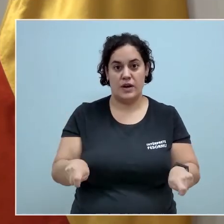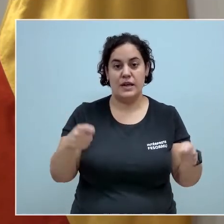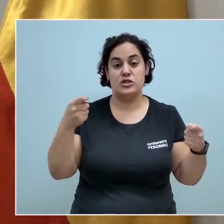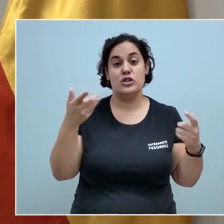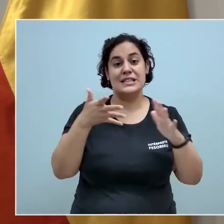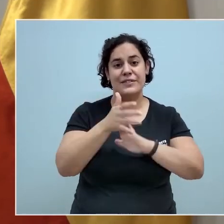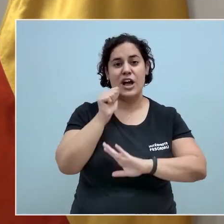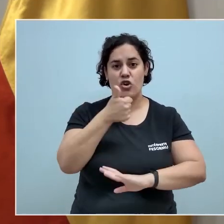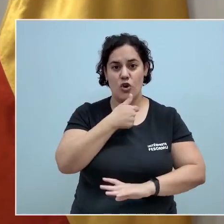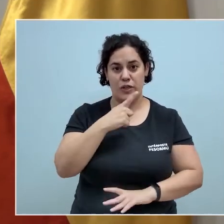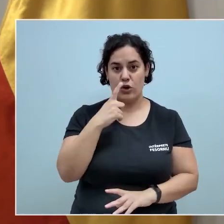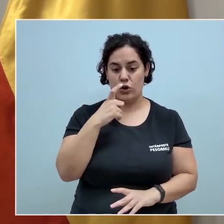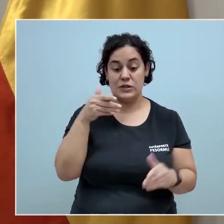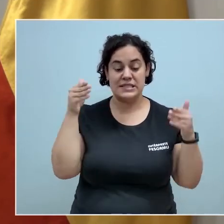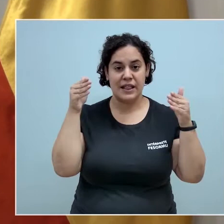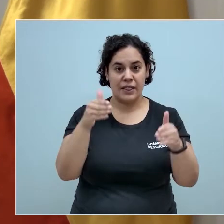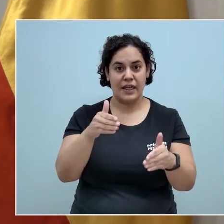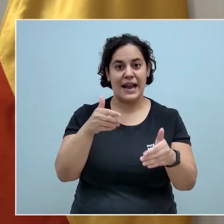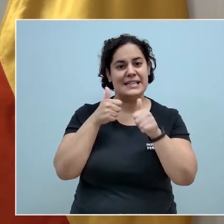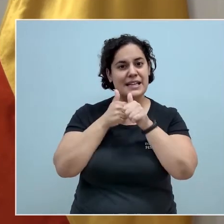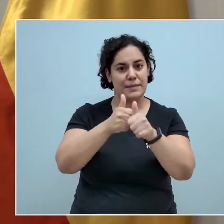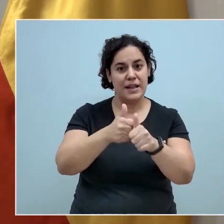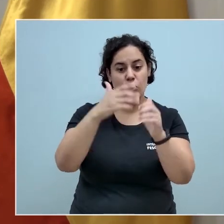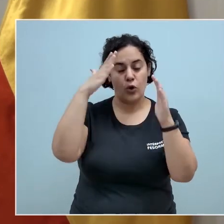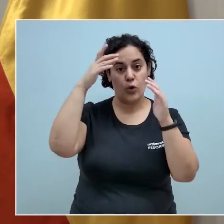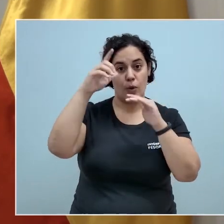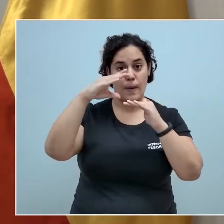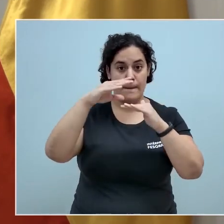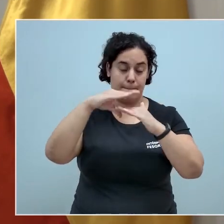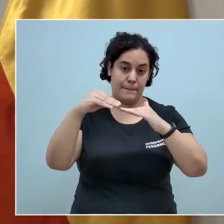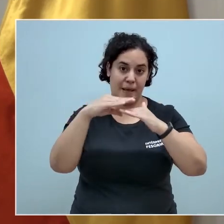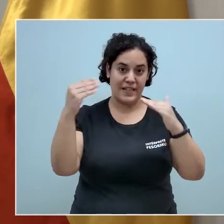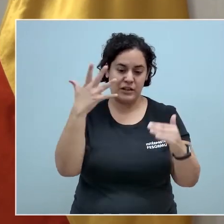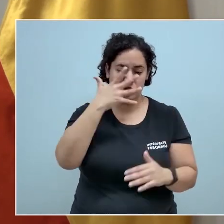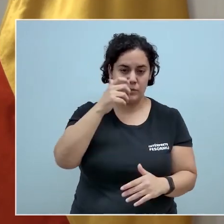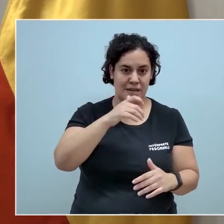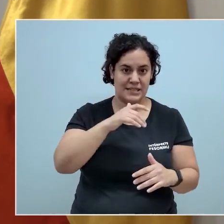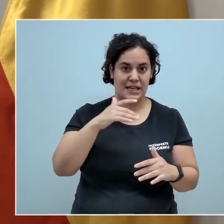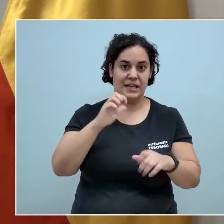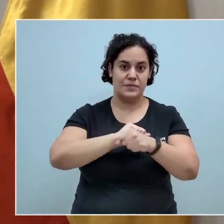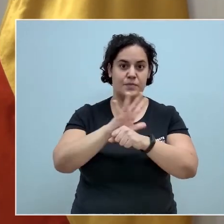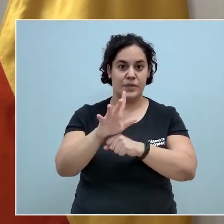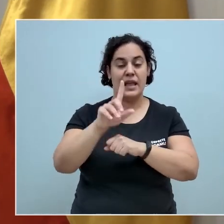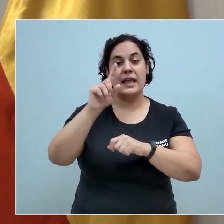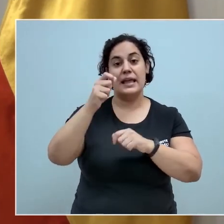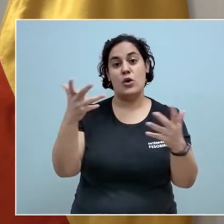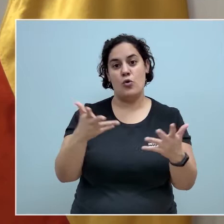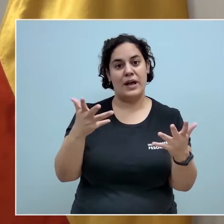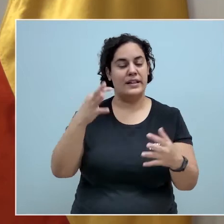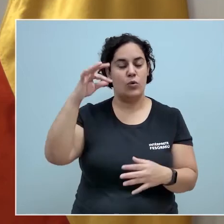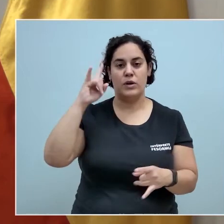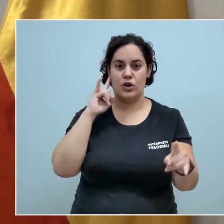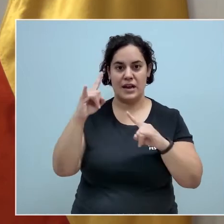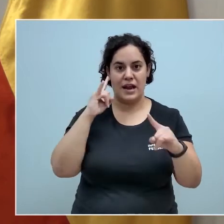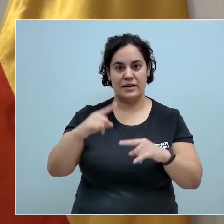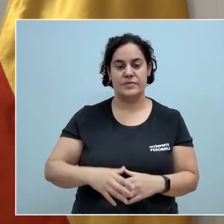que se centrarán en realizar el seguimiento y atención a pacientes con sospecha de tener COVID y la atención a urgencias. Soy consciente